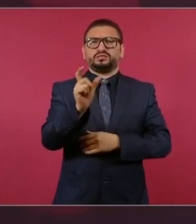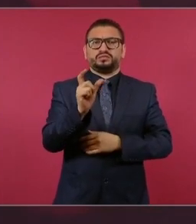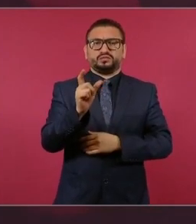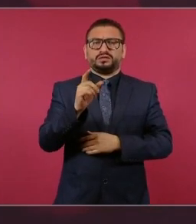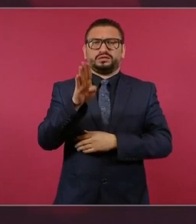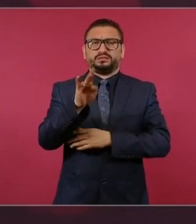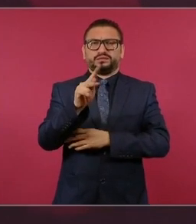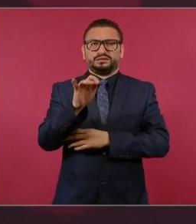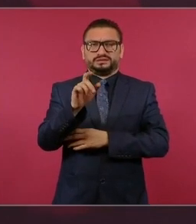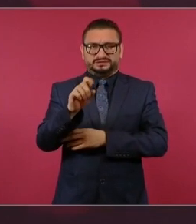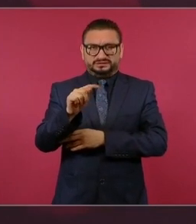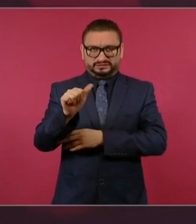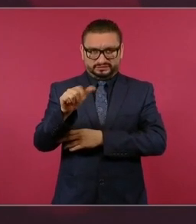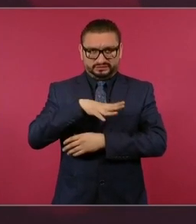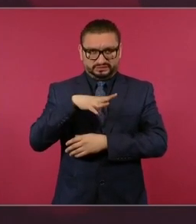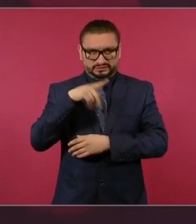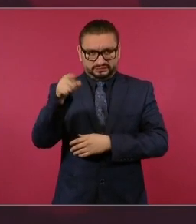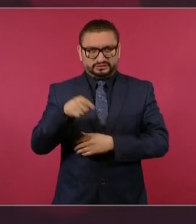Batista,